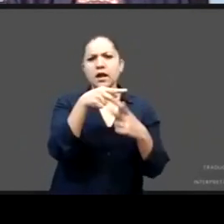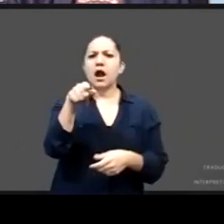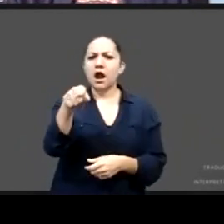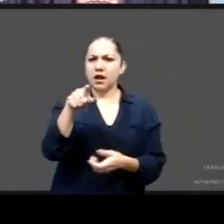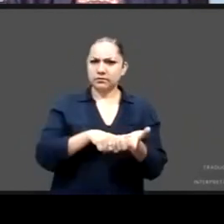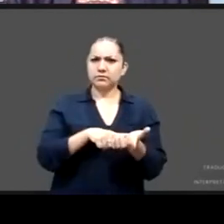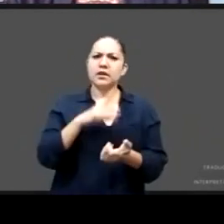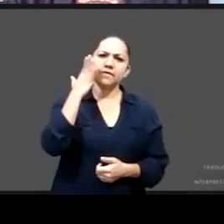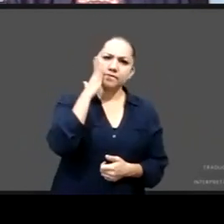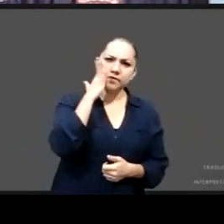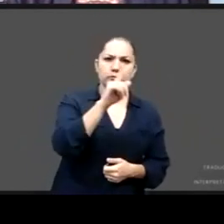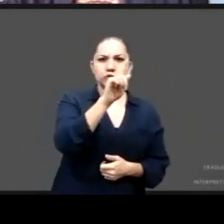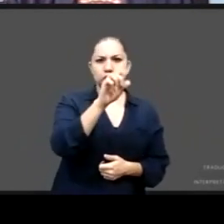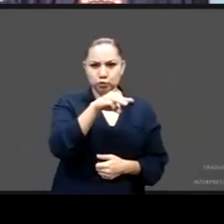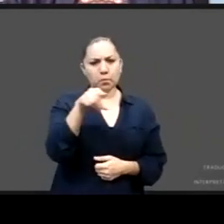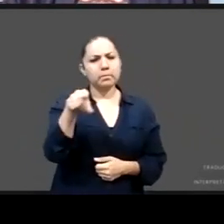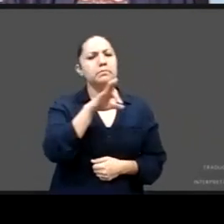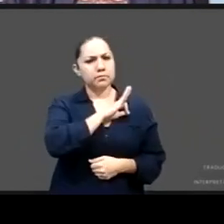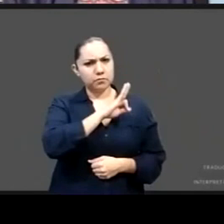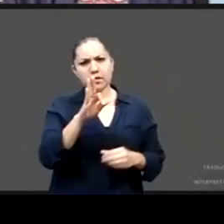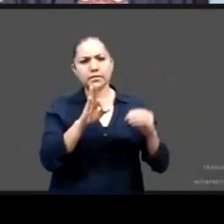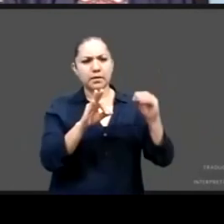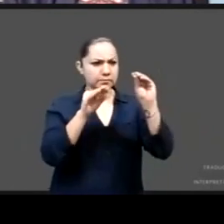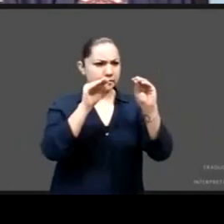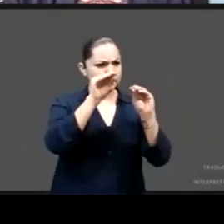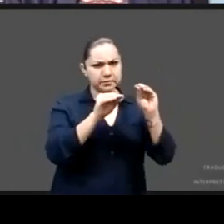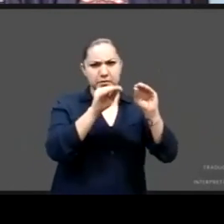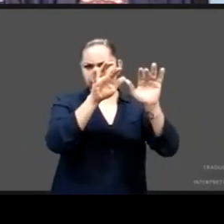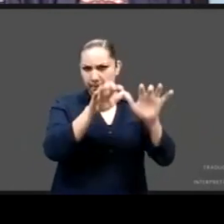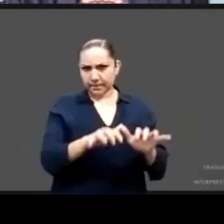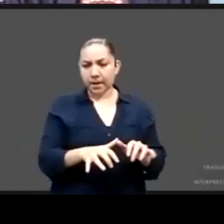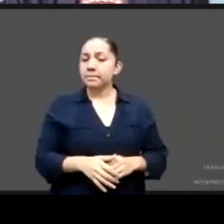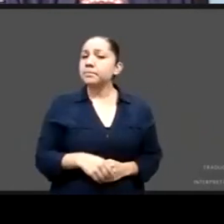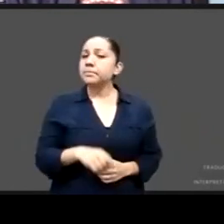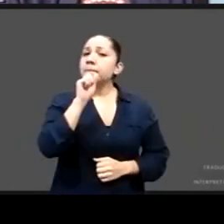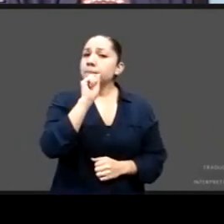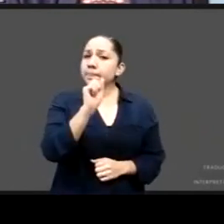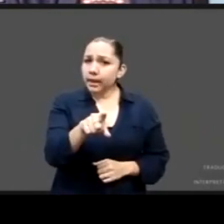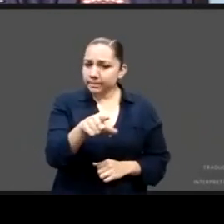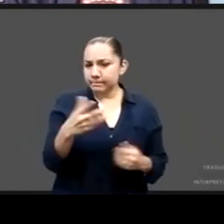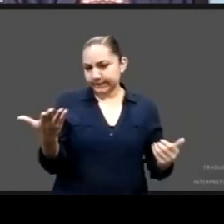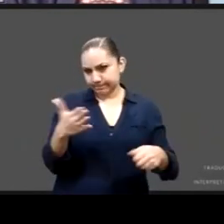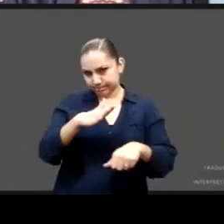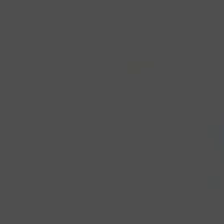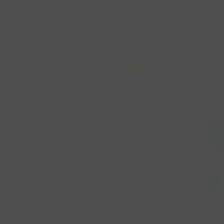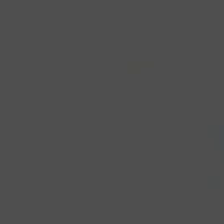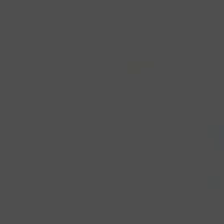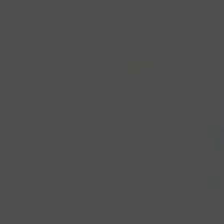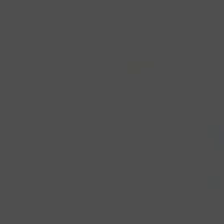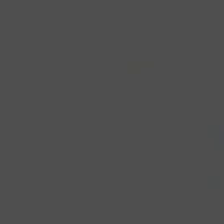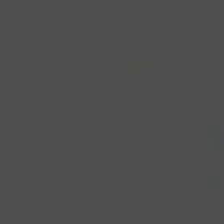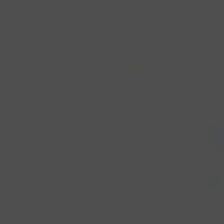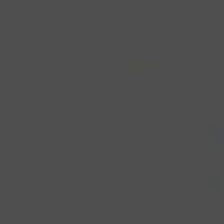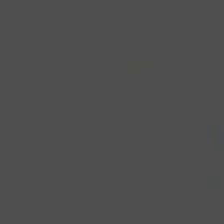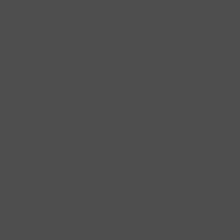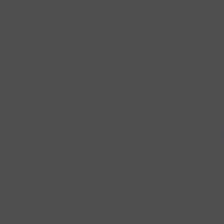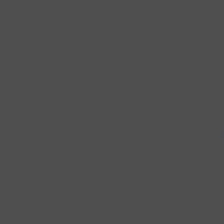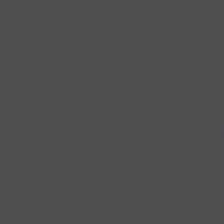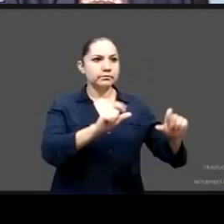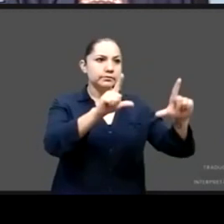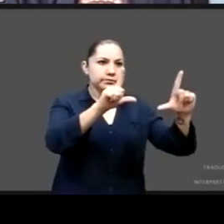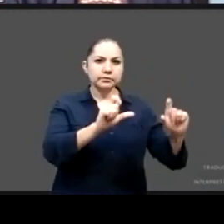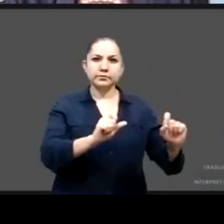Acceso. Y también decirles y compartirles que todo el material que se comparta